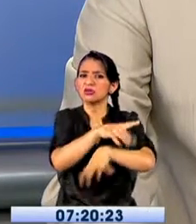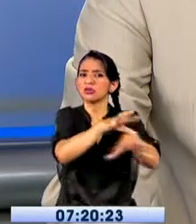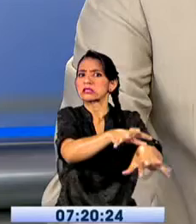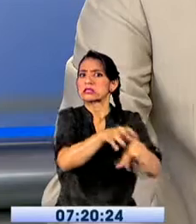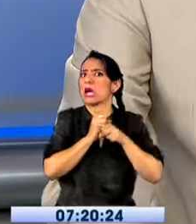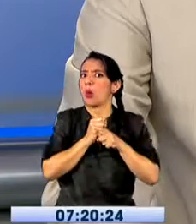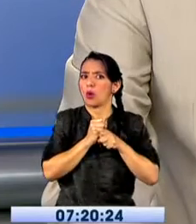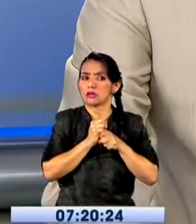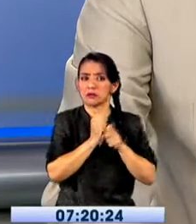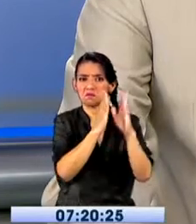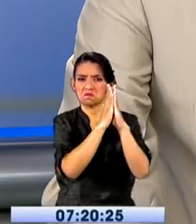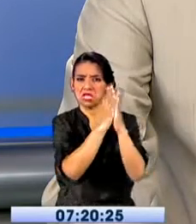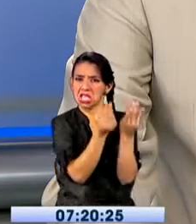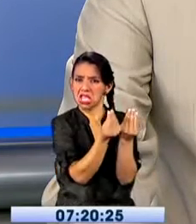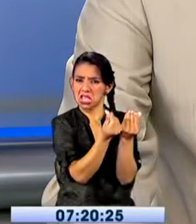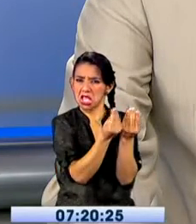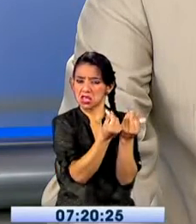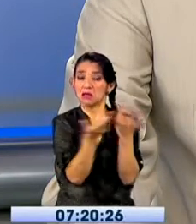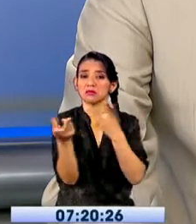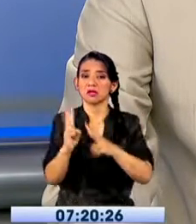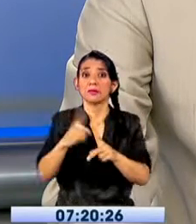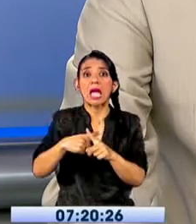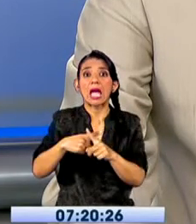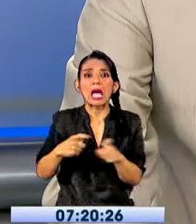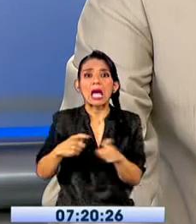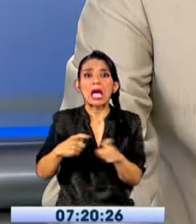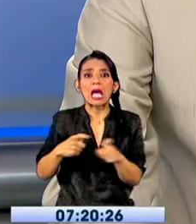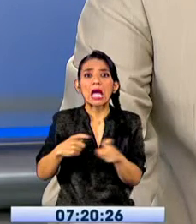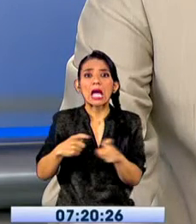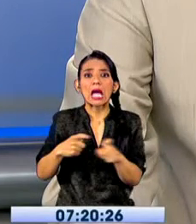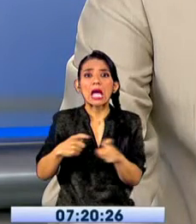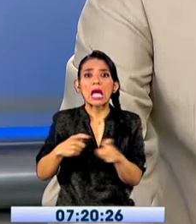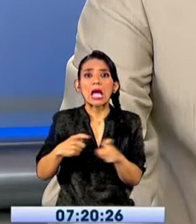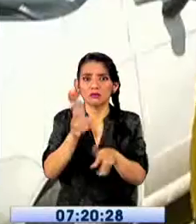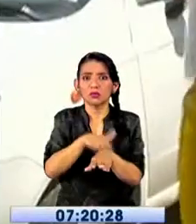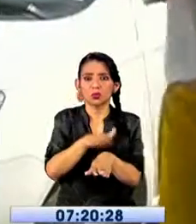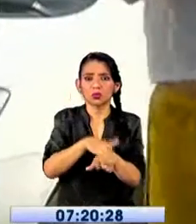secuestro extorsivo, en el que también participó un exmiembro de la institución policial.